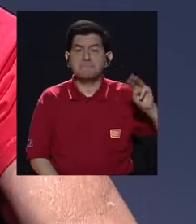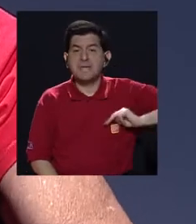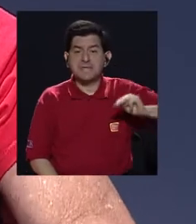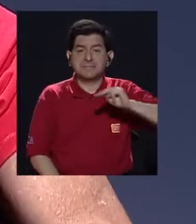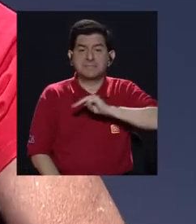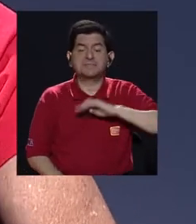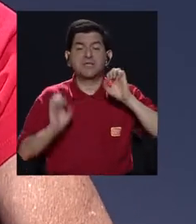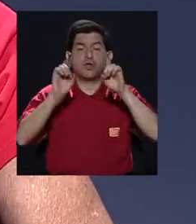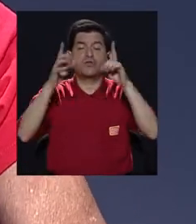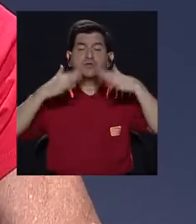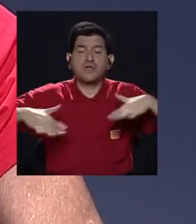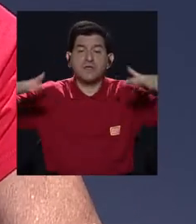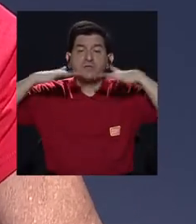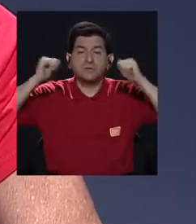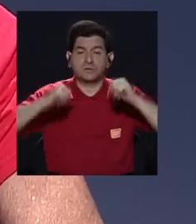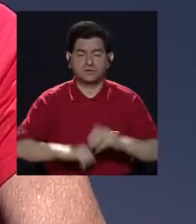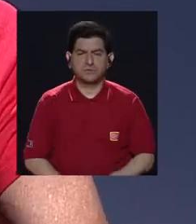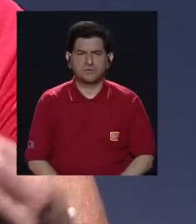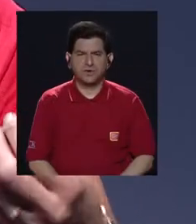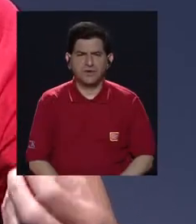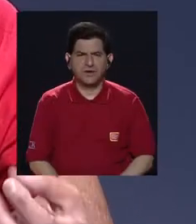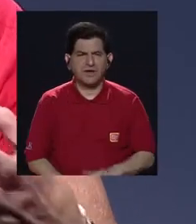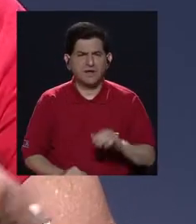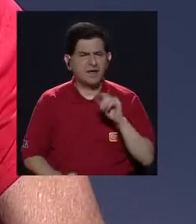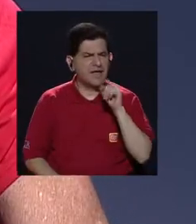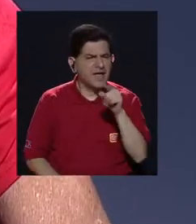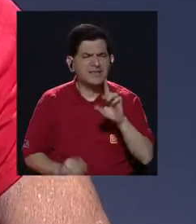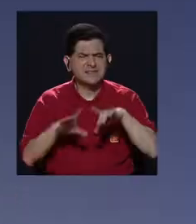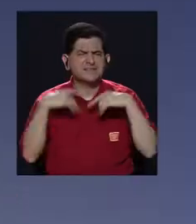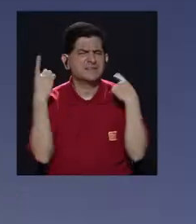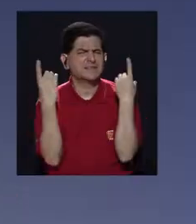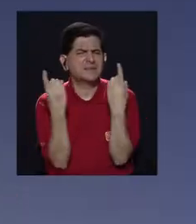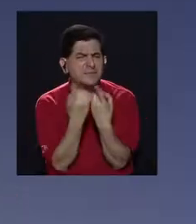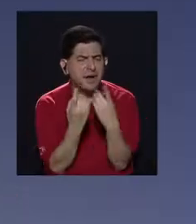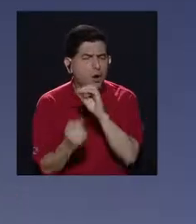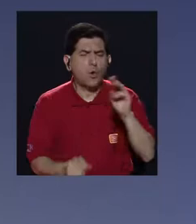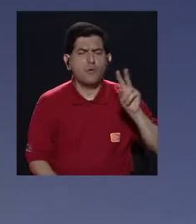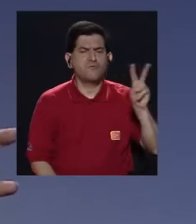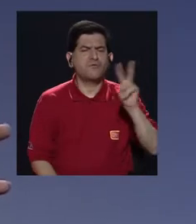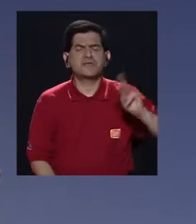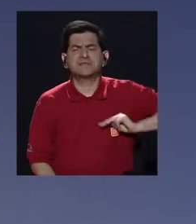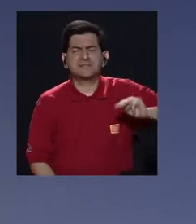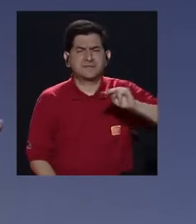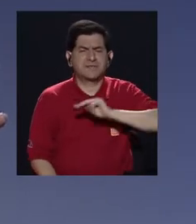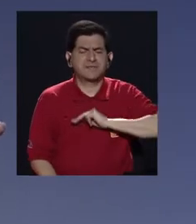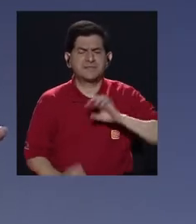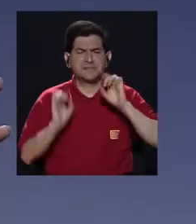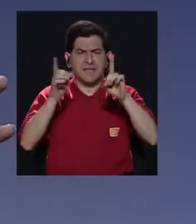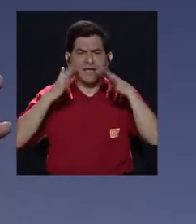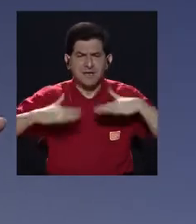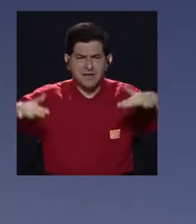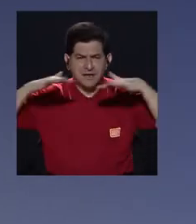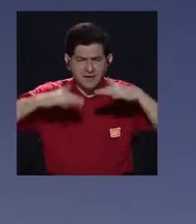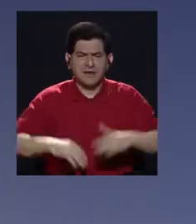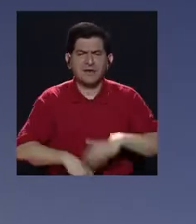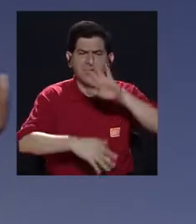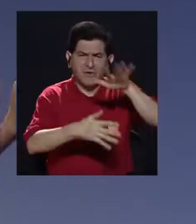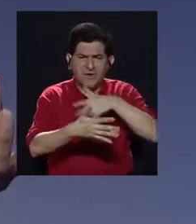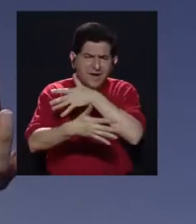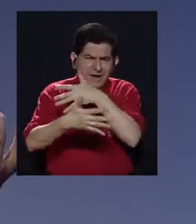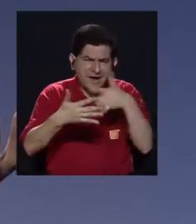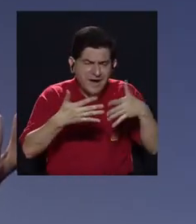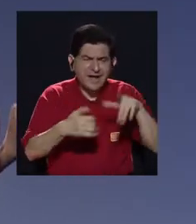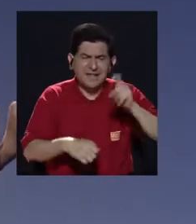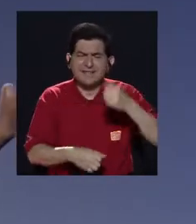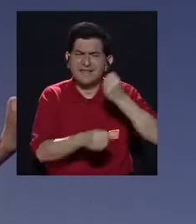viceministerio de educación ambiental entonces quien hace lo educa de ese departamento o es el viceministerio de educación ambiental cuál es la